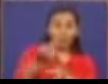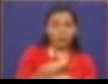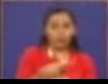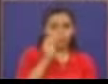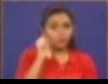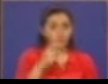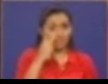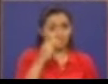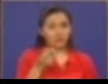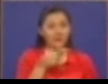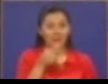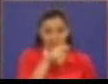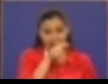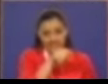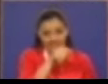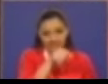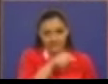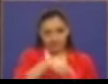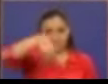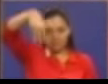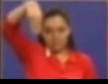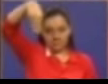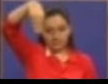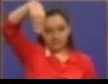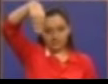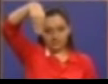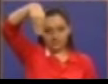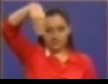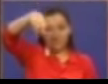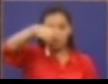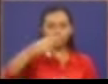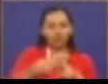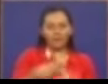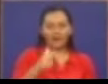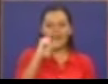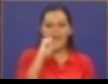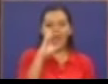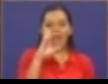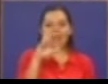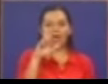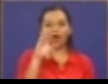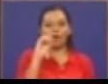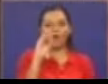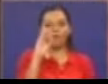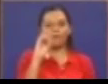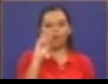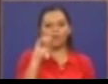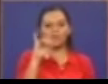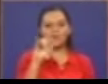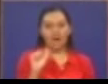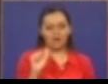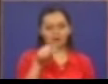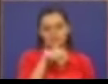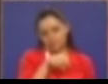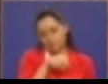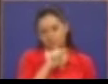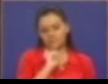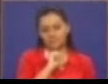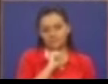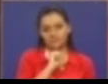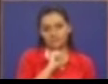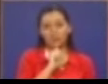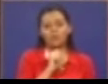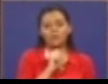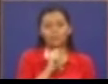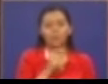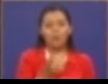video donde estaban, eso es, ¿no? Aeroponía. Es decir, estamos cultivando la papa en el aire. ¿Se dan cuenta? La